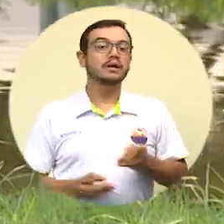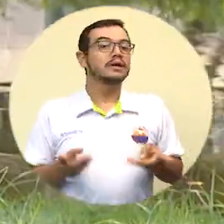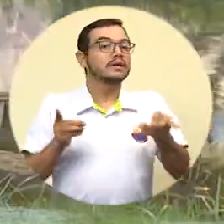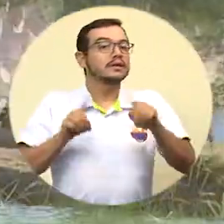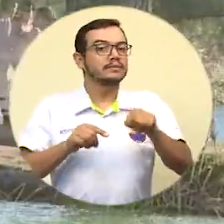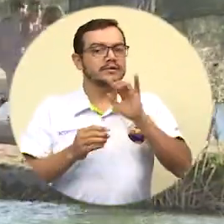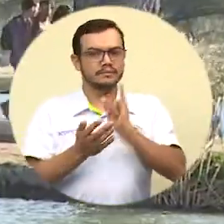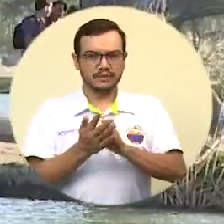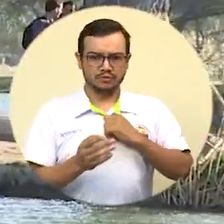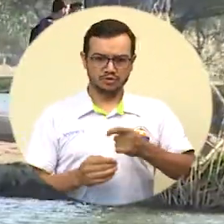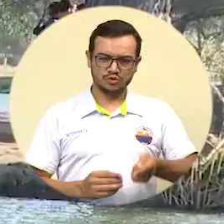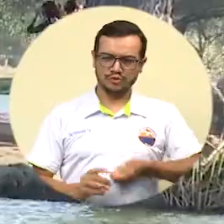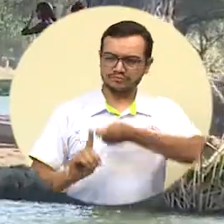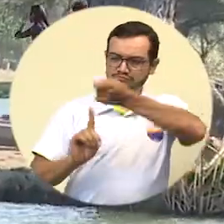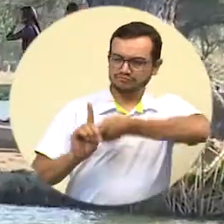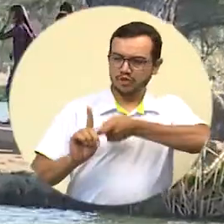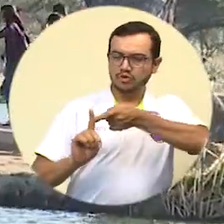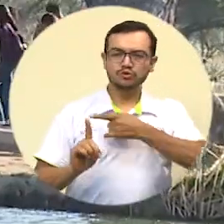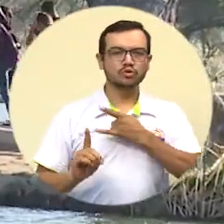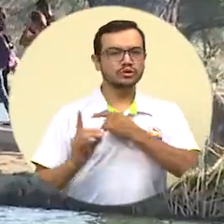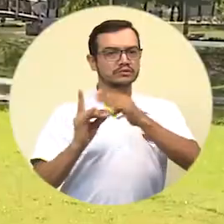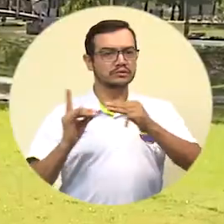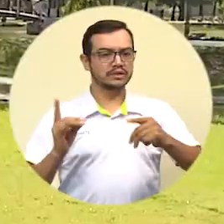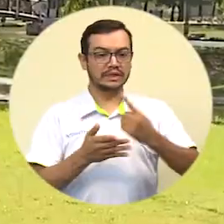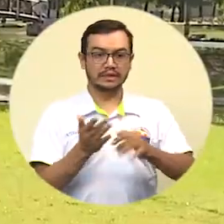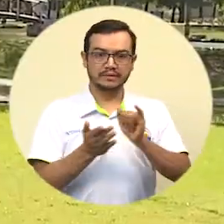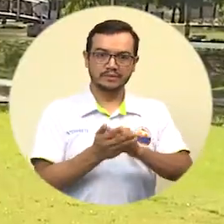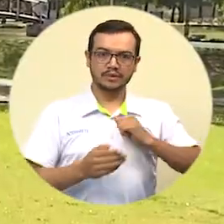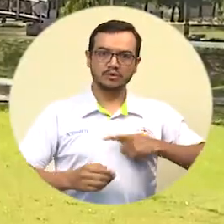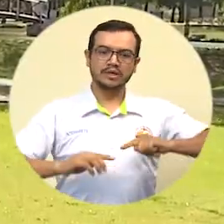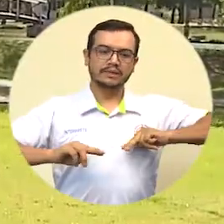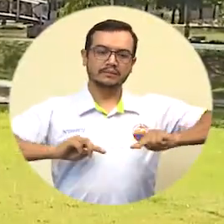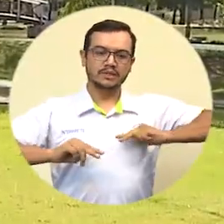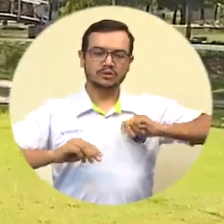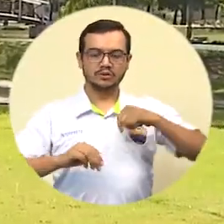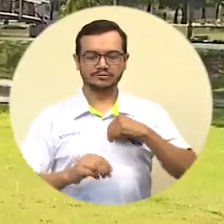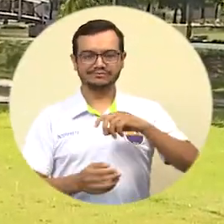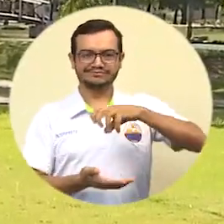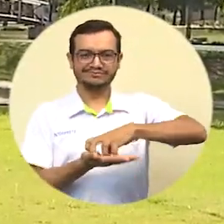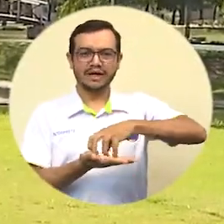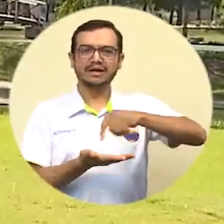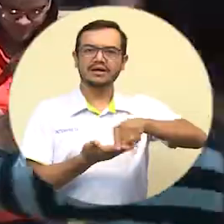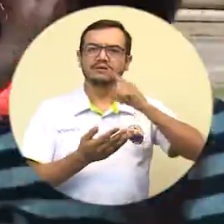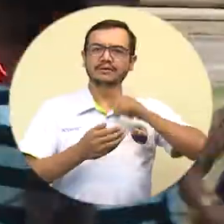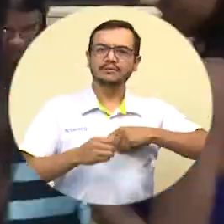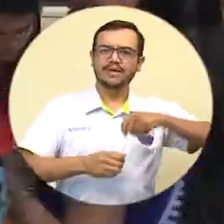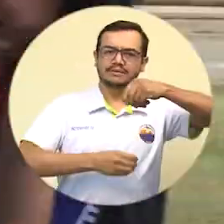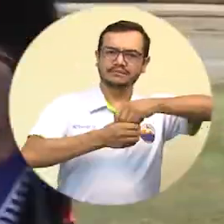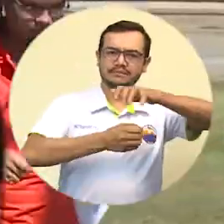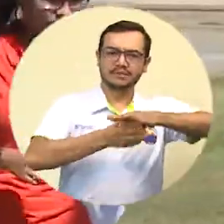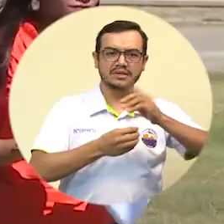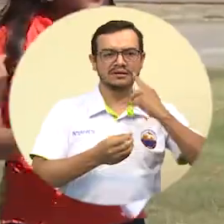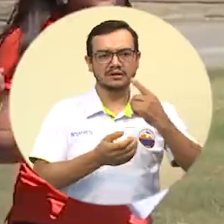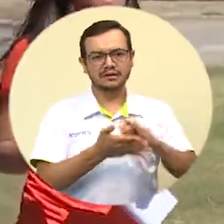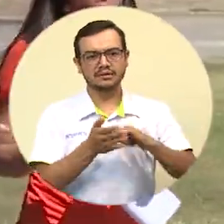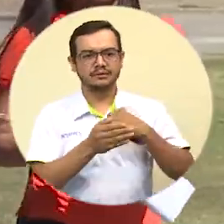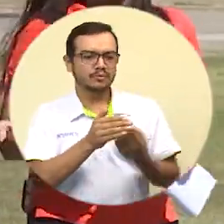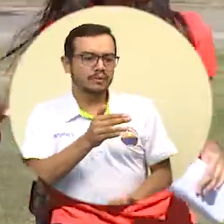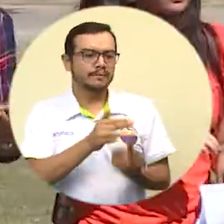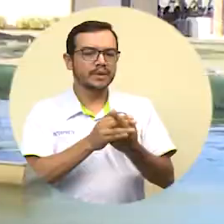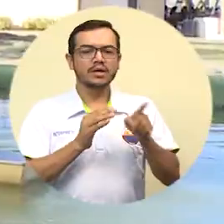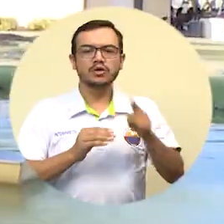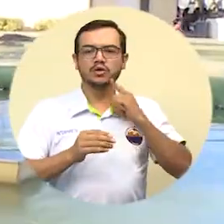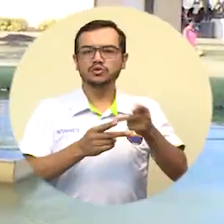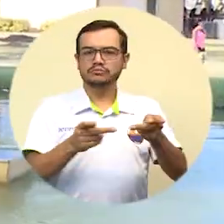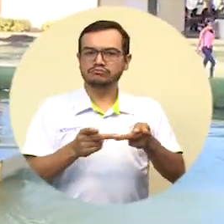University. A su vez, se planteó el rol de Unimagdalena en el fortalecimiento de la administración distrital y departamental a través de la creación de la